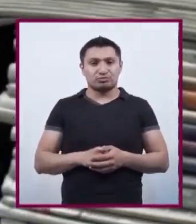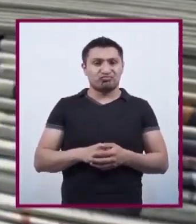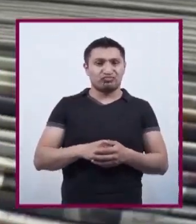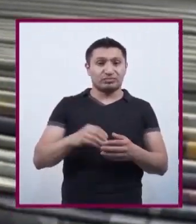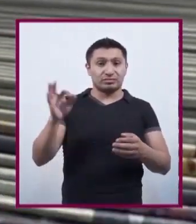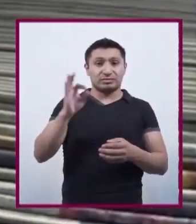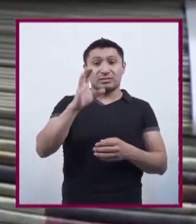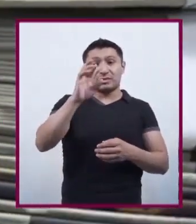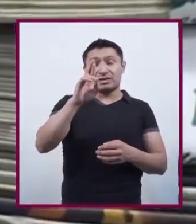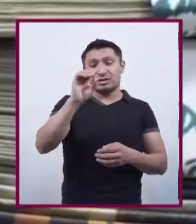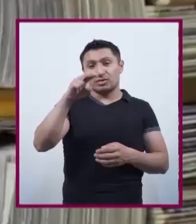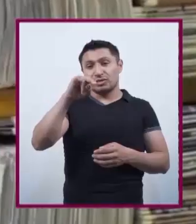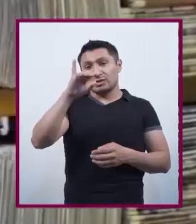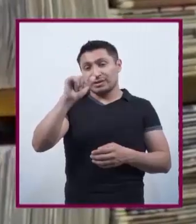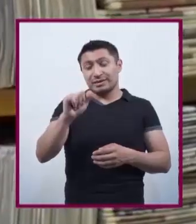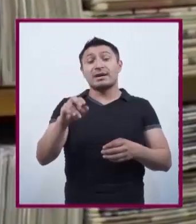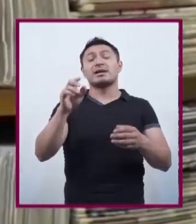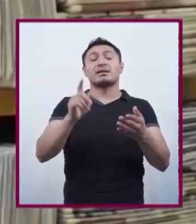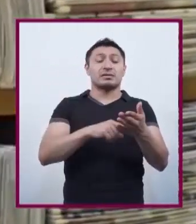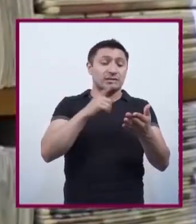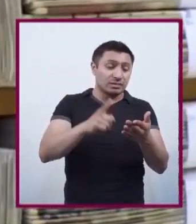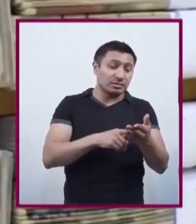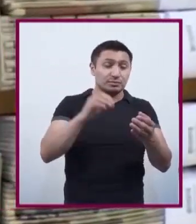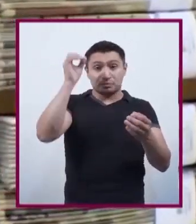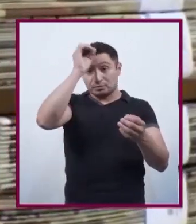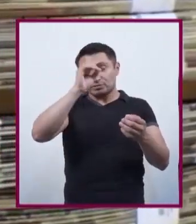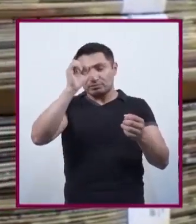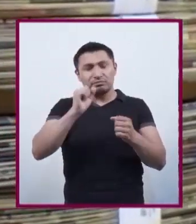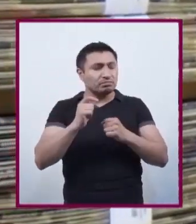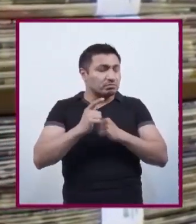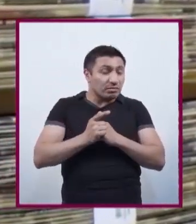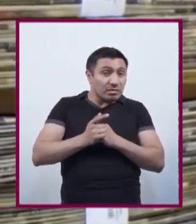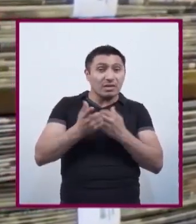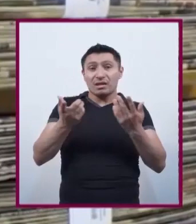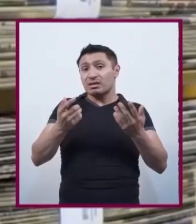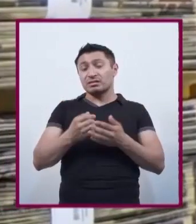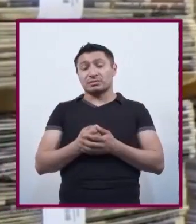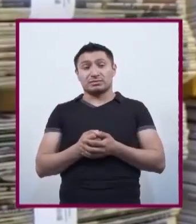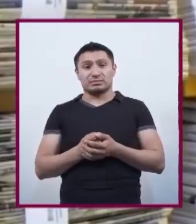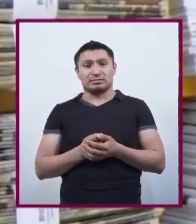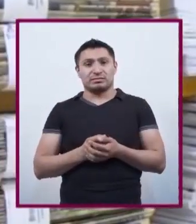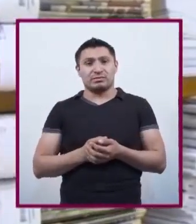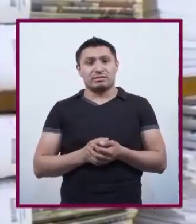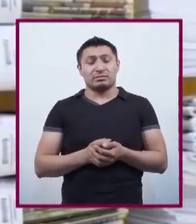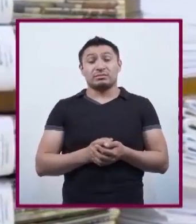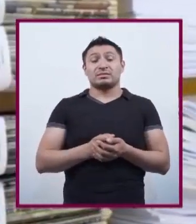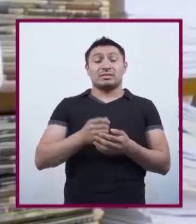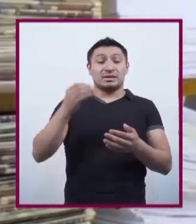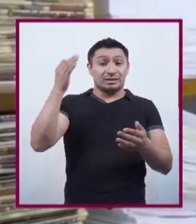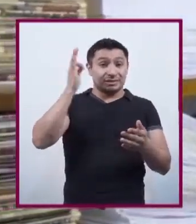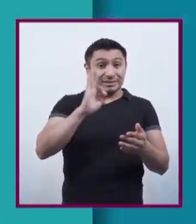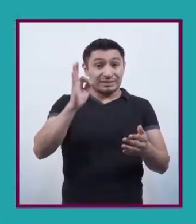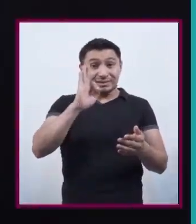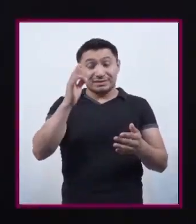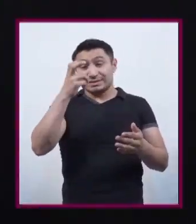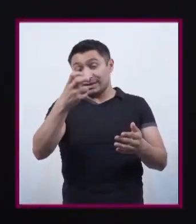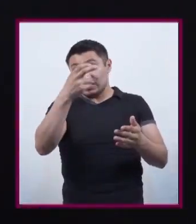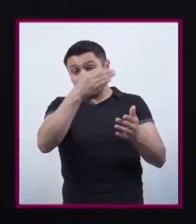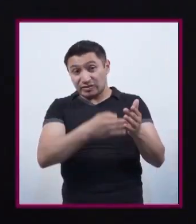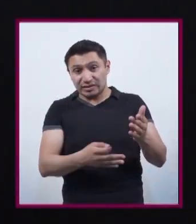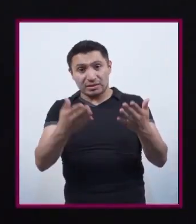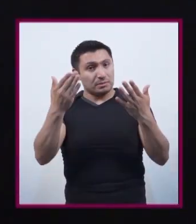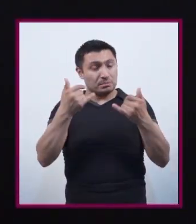la crónica, reportaje u opinión que los acontecimientos merecieron en algún día, no habría historia.